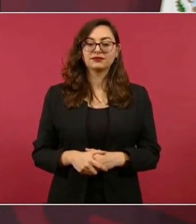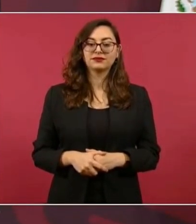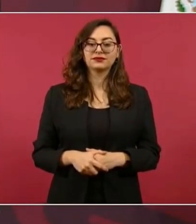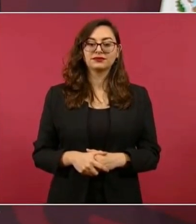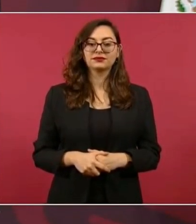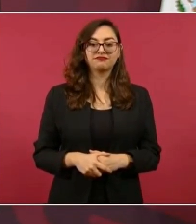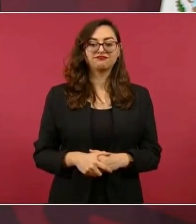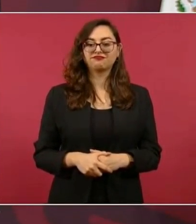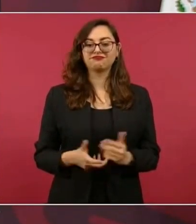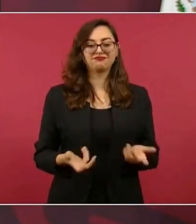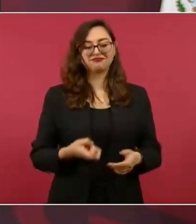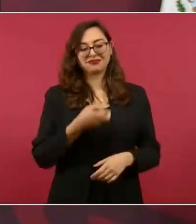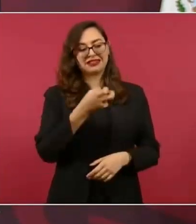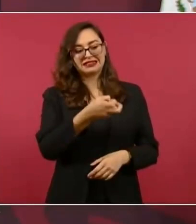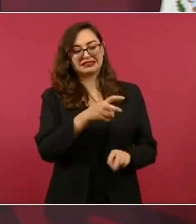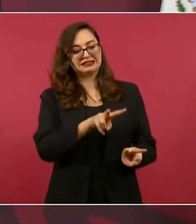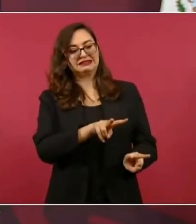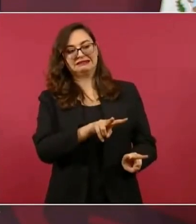No puede.